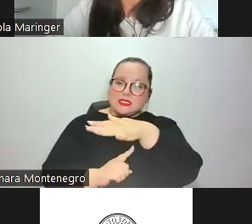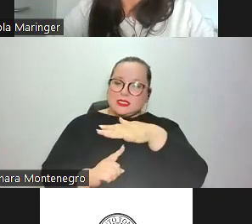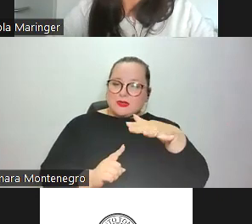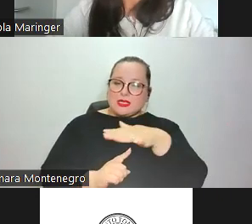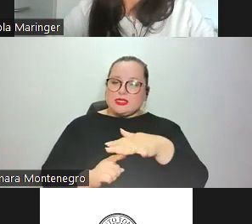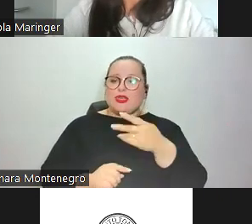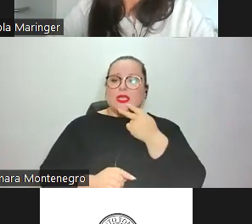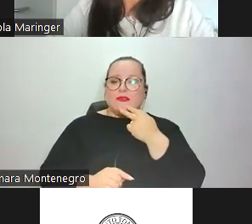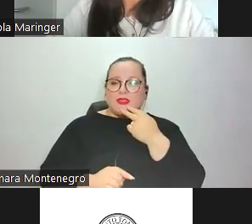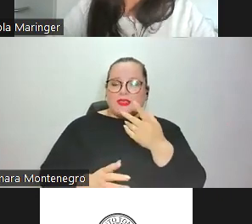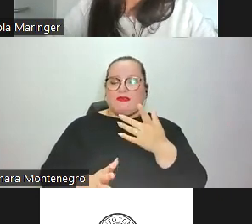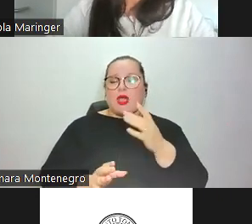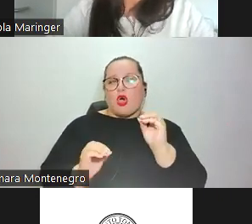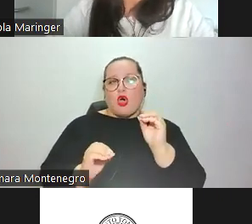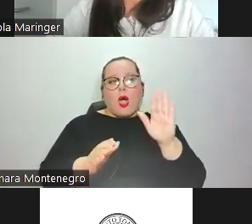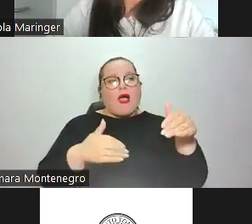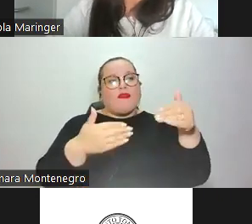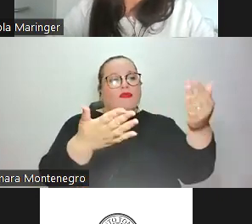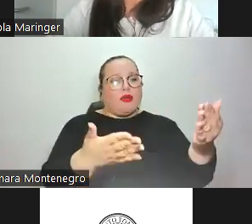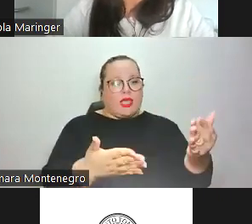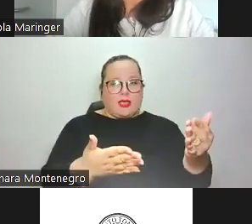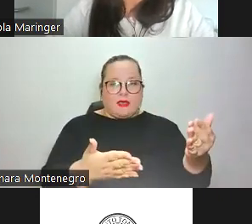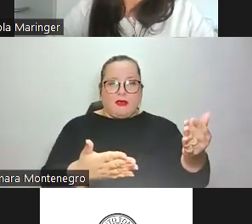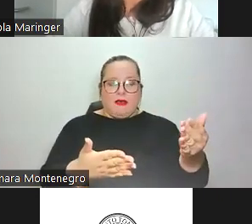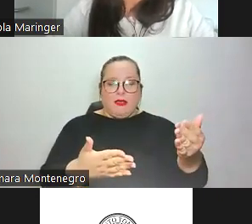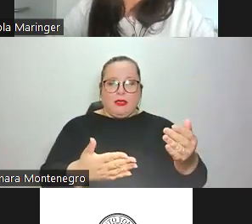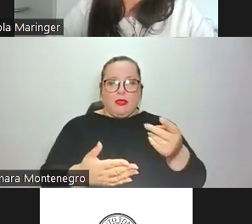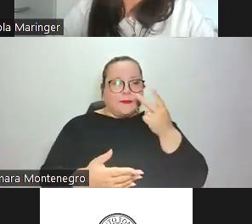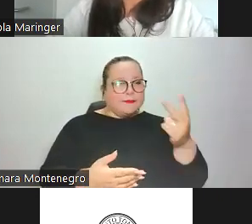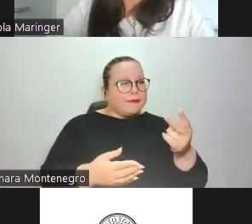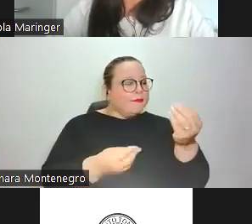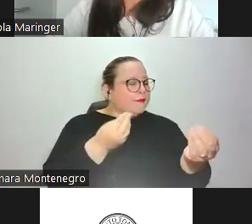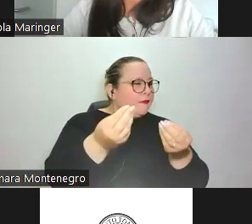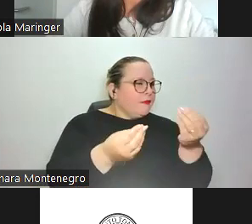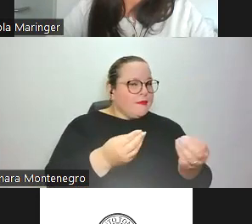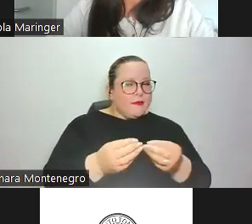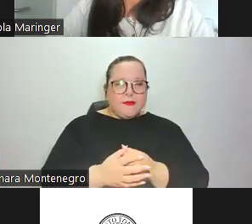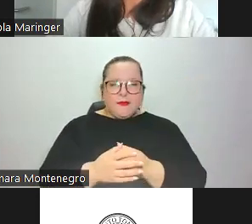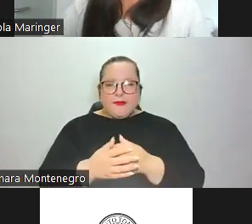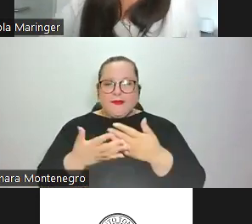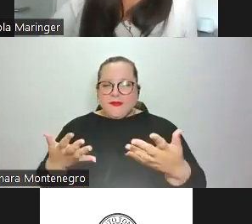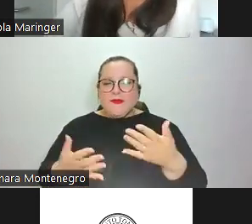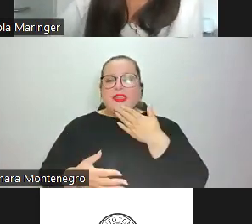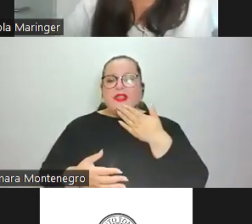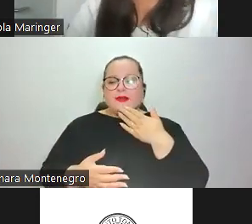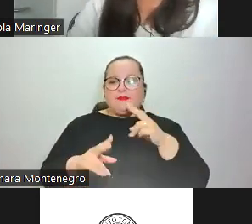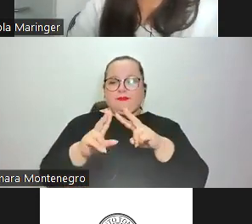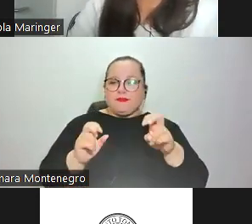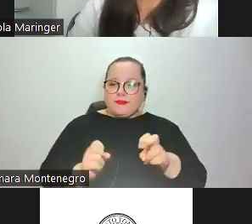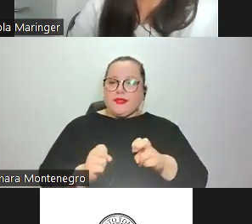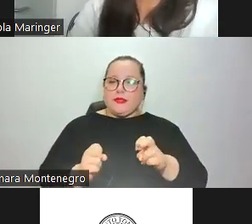y también con el entorno, ¿sí? No es solamente lo interno, ¿qué está pasando afuera? Oye, y en términos de